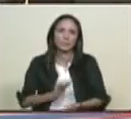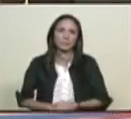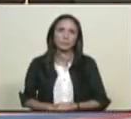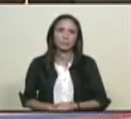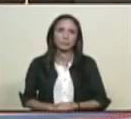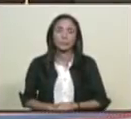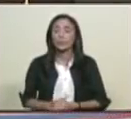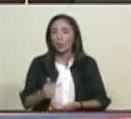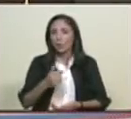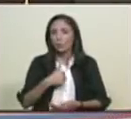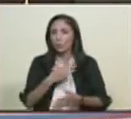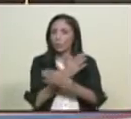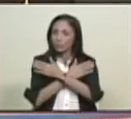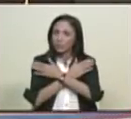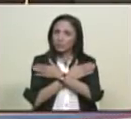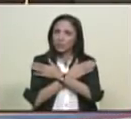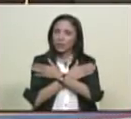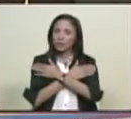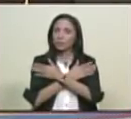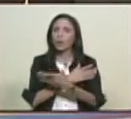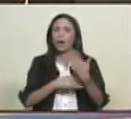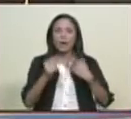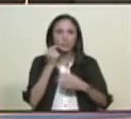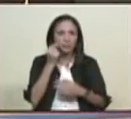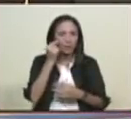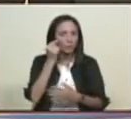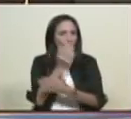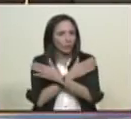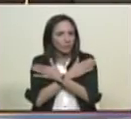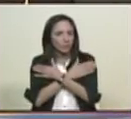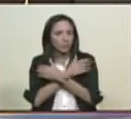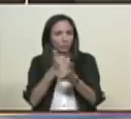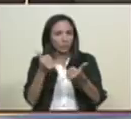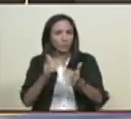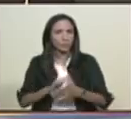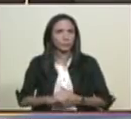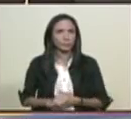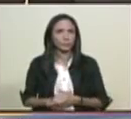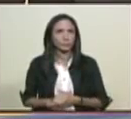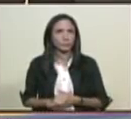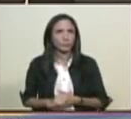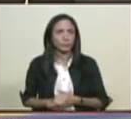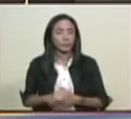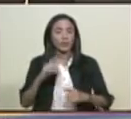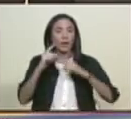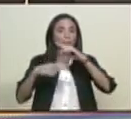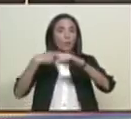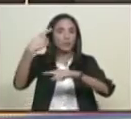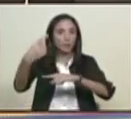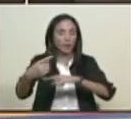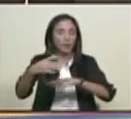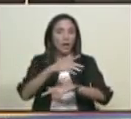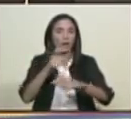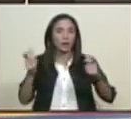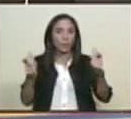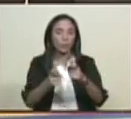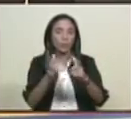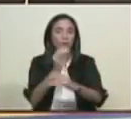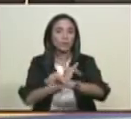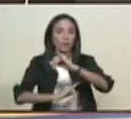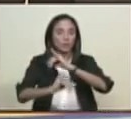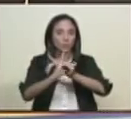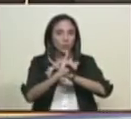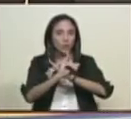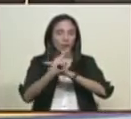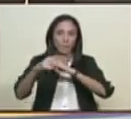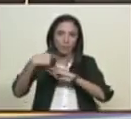aplaudo y felicito las decisiones del presidente Santos. Mañana voy a tener una rueda de prensa internacional